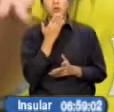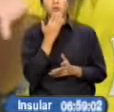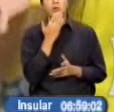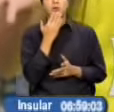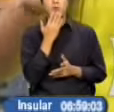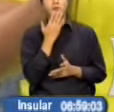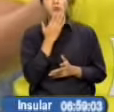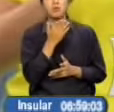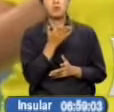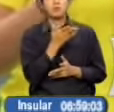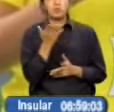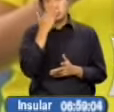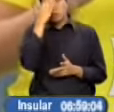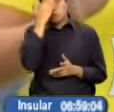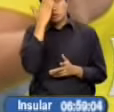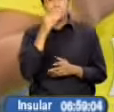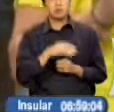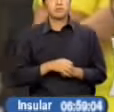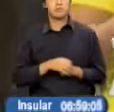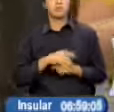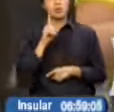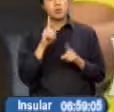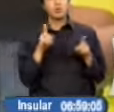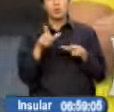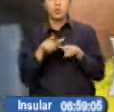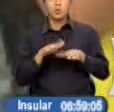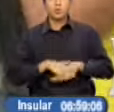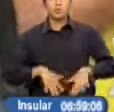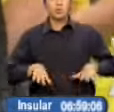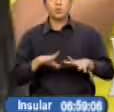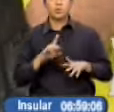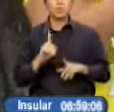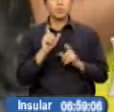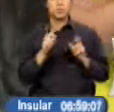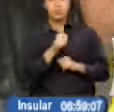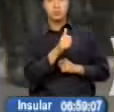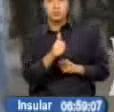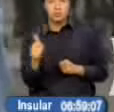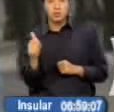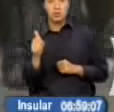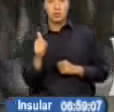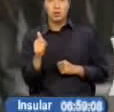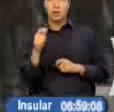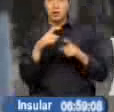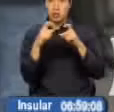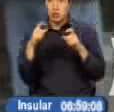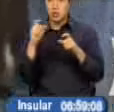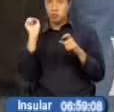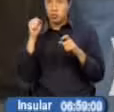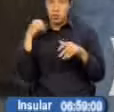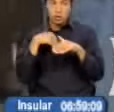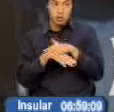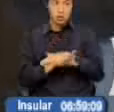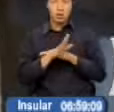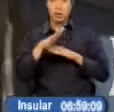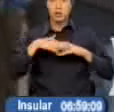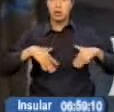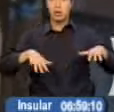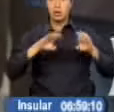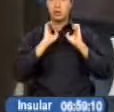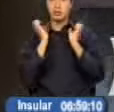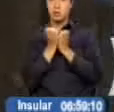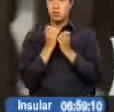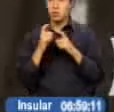algunos otros compromisos se maneja el tema de que haya perímetros en los cuales solo la gente que tiene entrada puede ingresar a los alrededores del